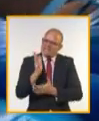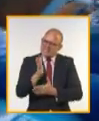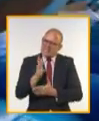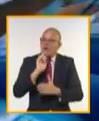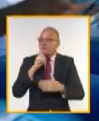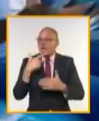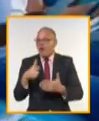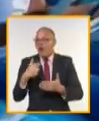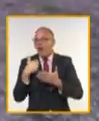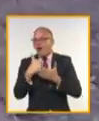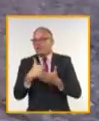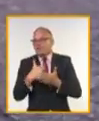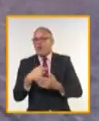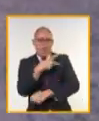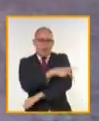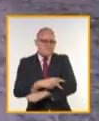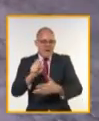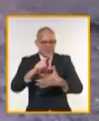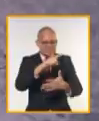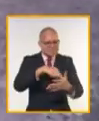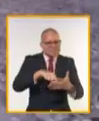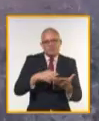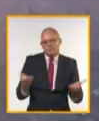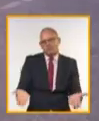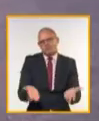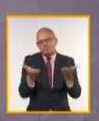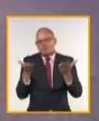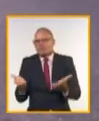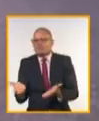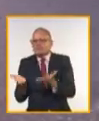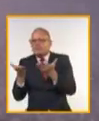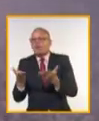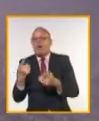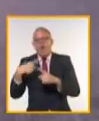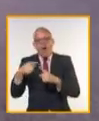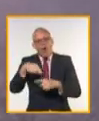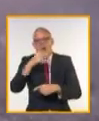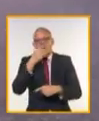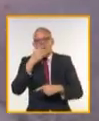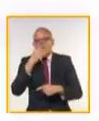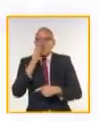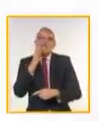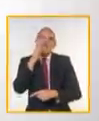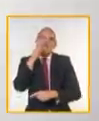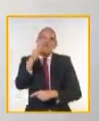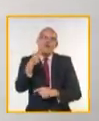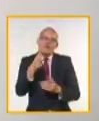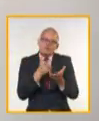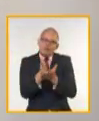del sur global, como ejemplo para el mundo de una comunidad de futuro compartido.